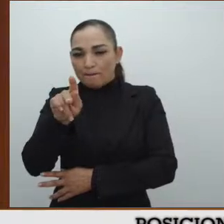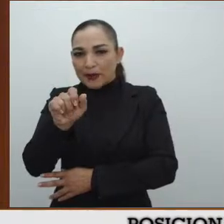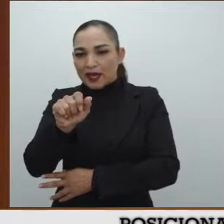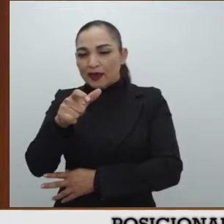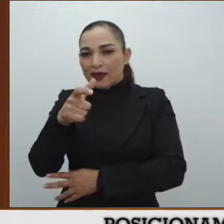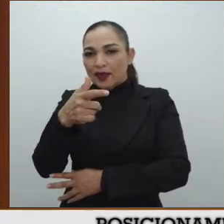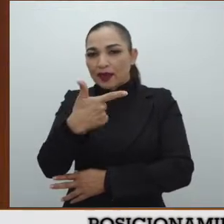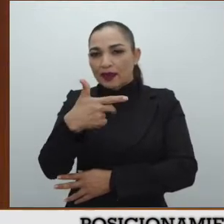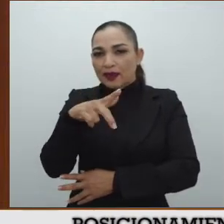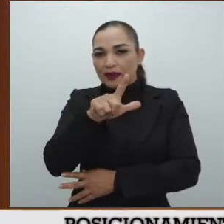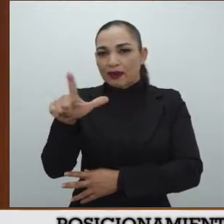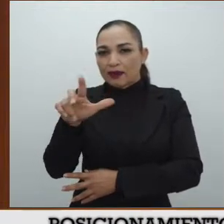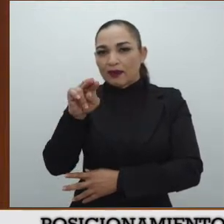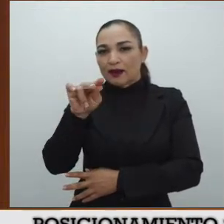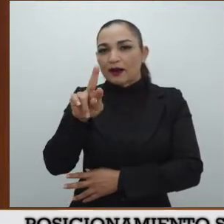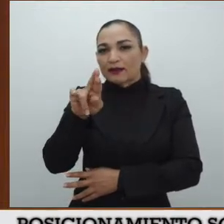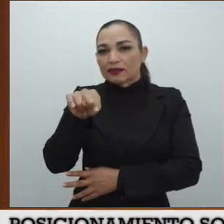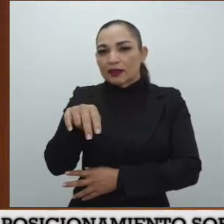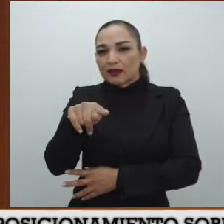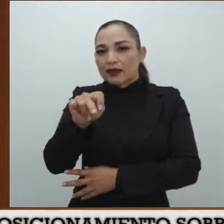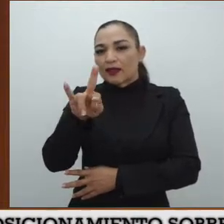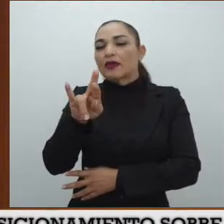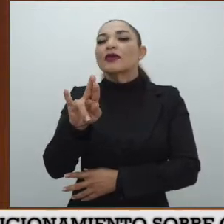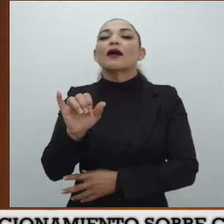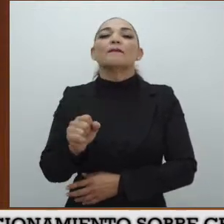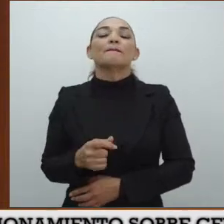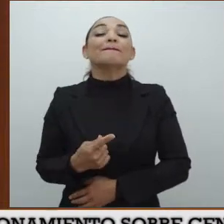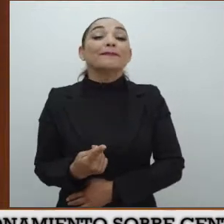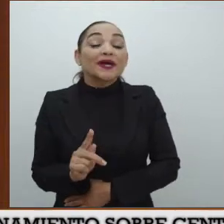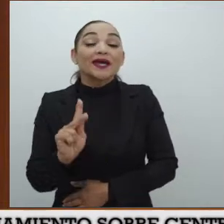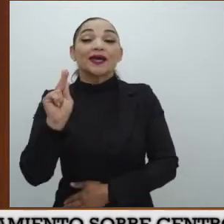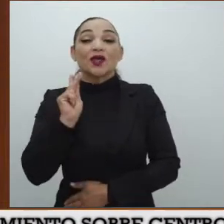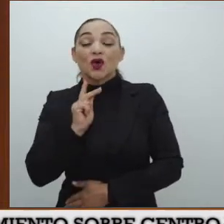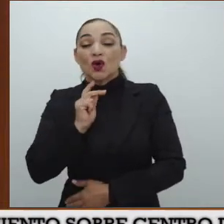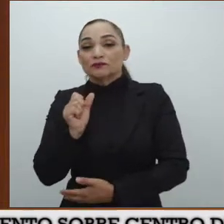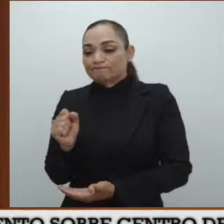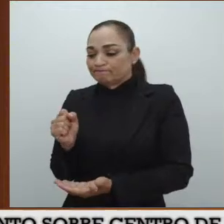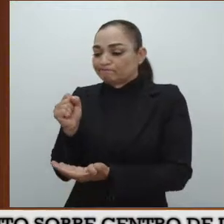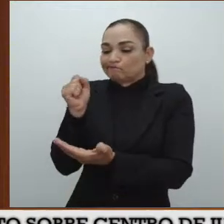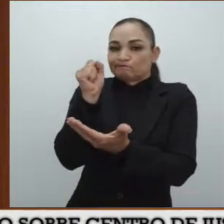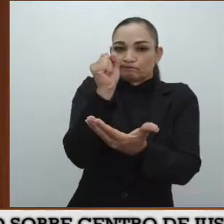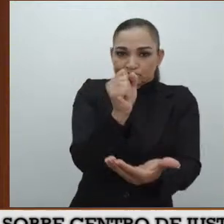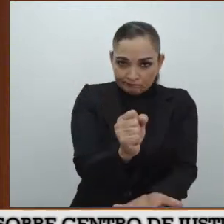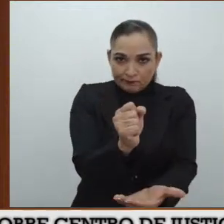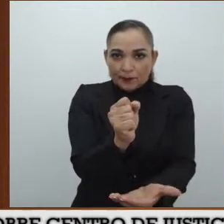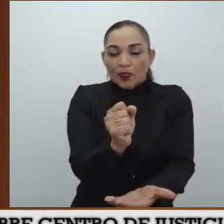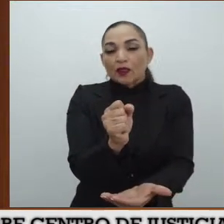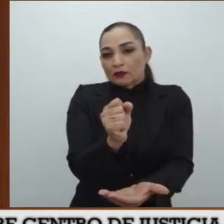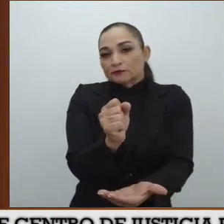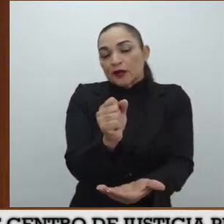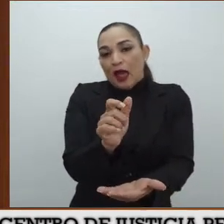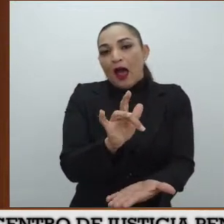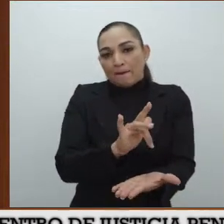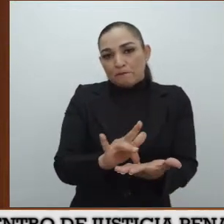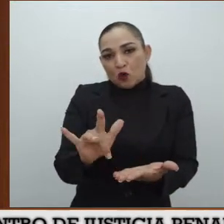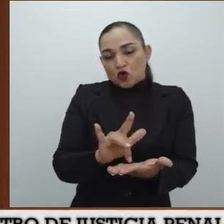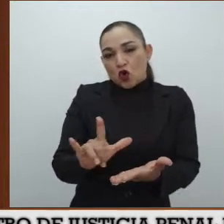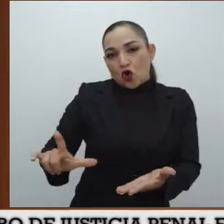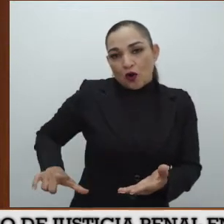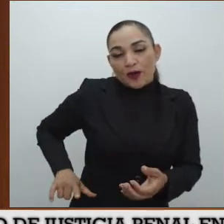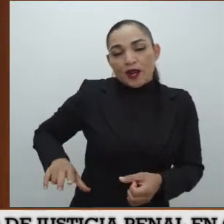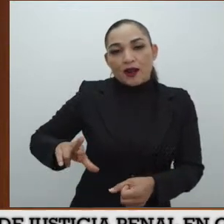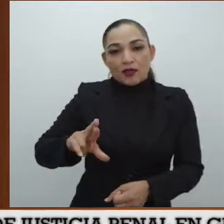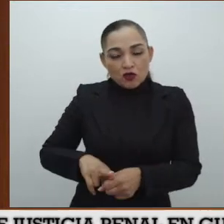A pesar de que los recursos comprometidos por el gobernador y el programa